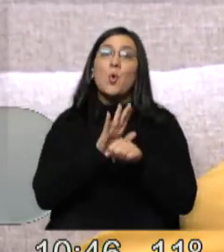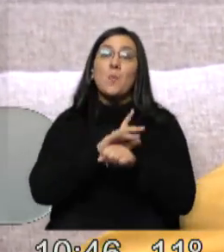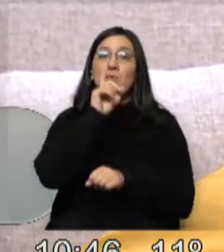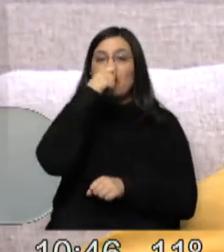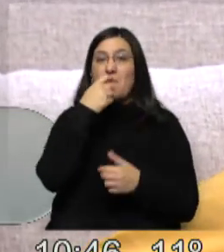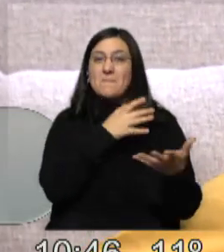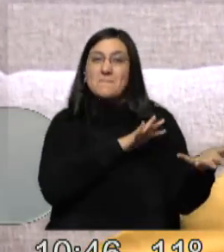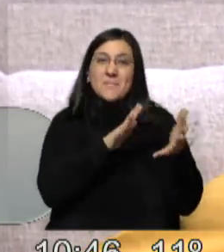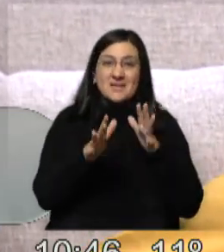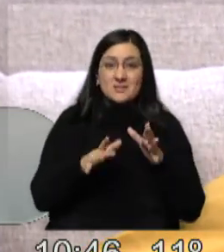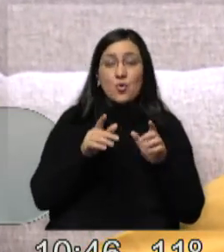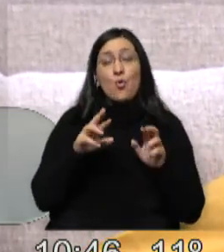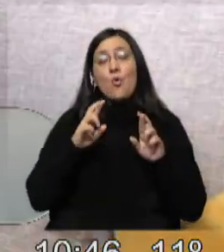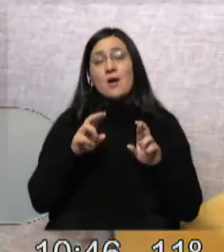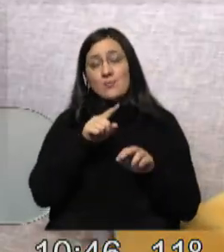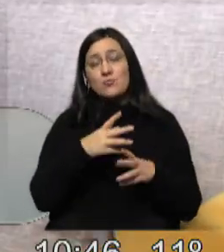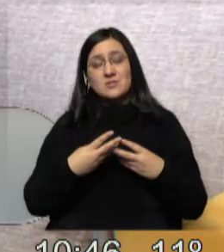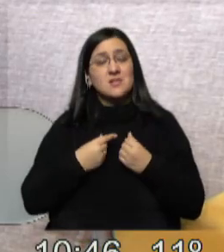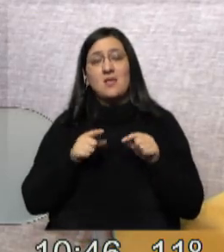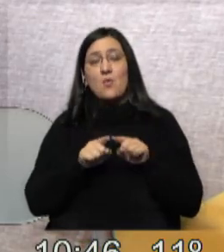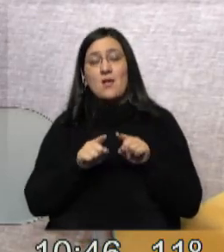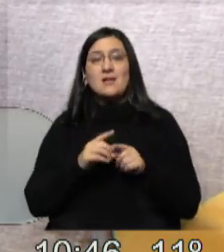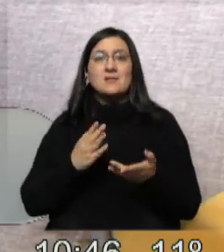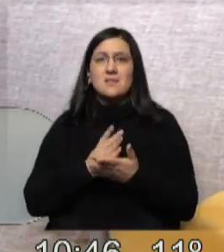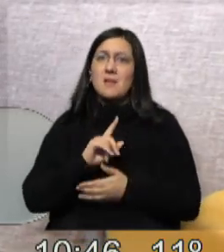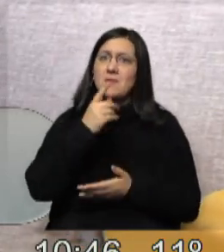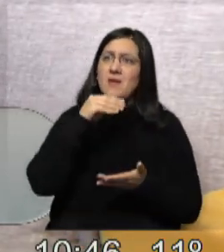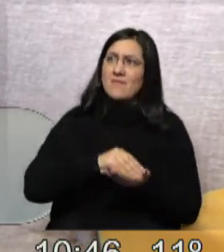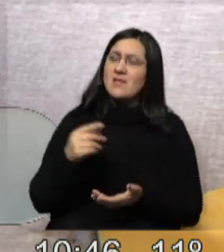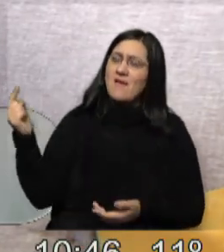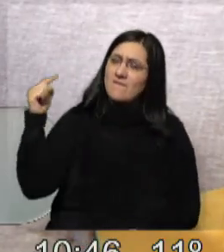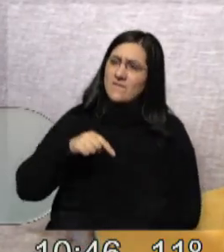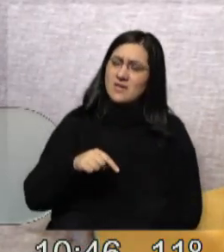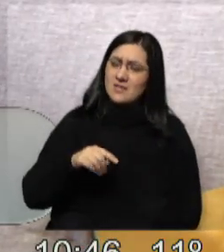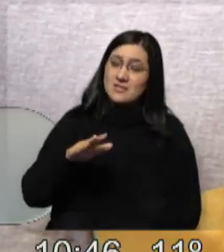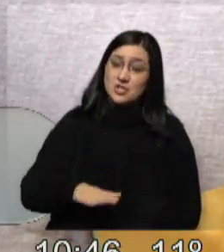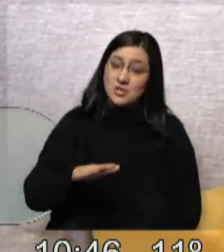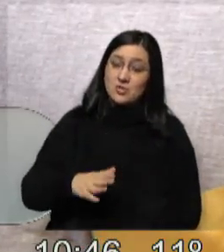mucho. Ojalá vos también te sientas en casa. No, te lo juro, siempre con la primera vez que vine de chico,